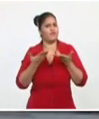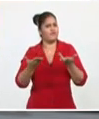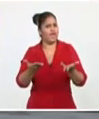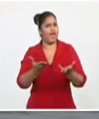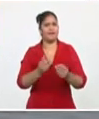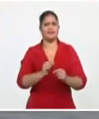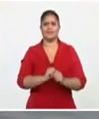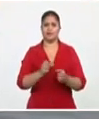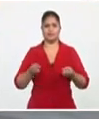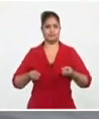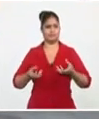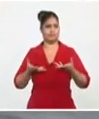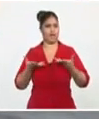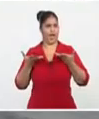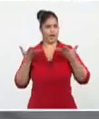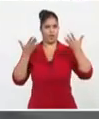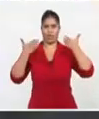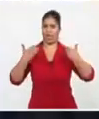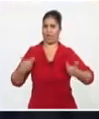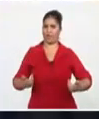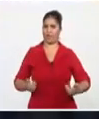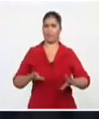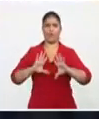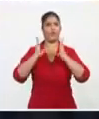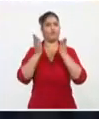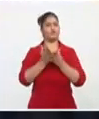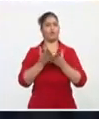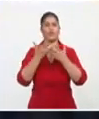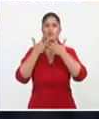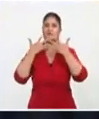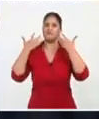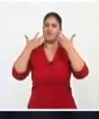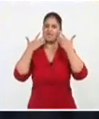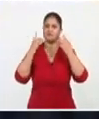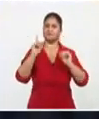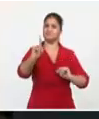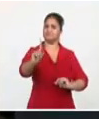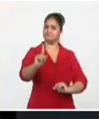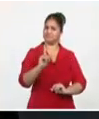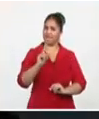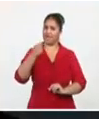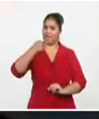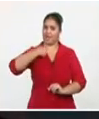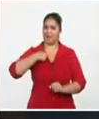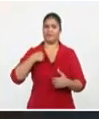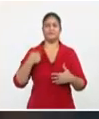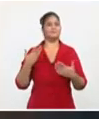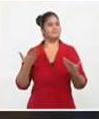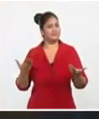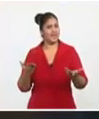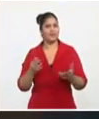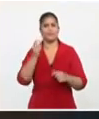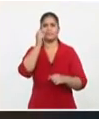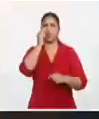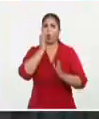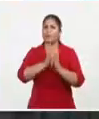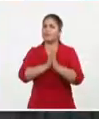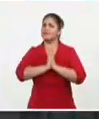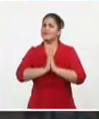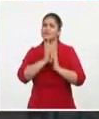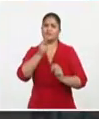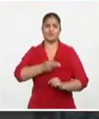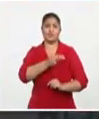de acá del Cobre, no todos. Se alegraban de verlo a uno. Decía, ay, el sacerdote, el padre está acá con nosotros. El padre